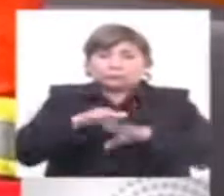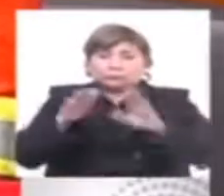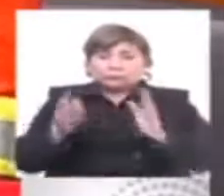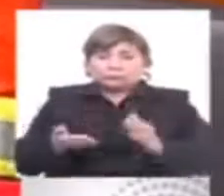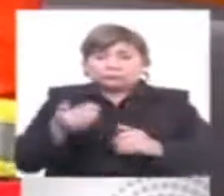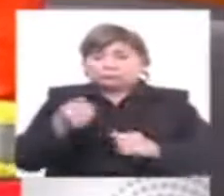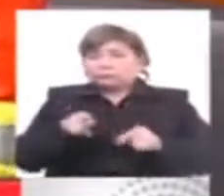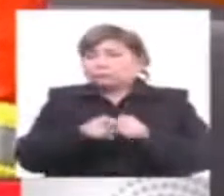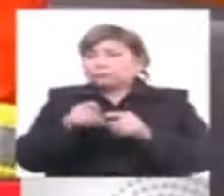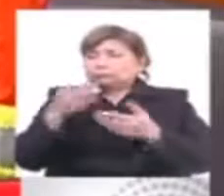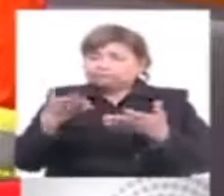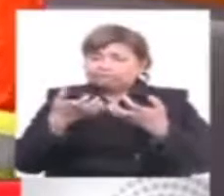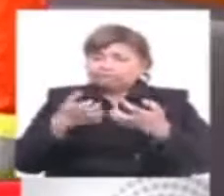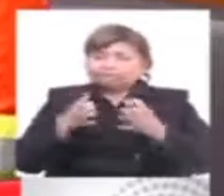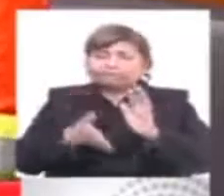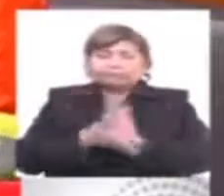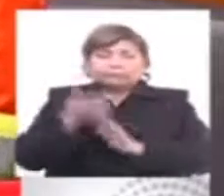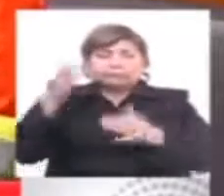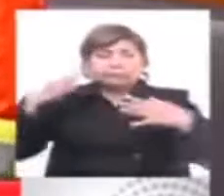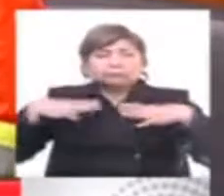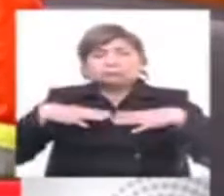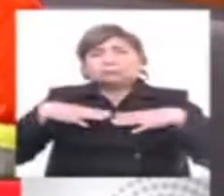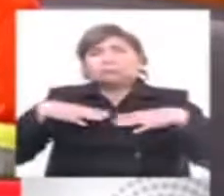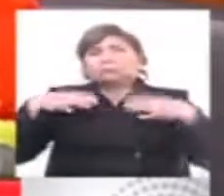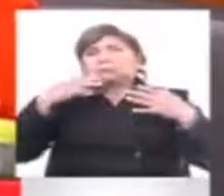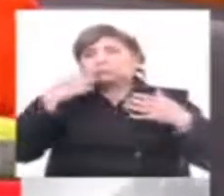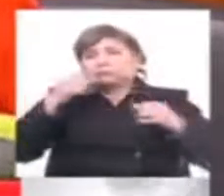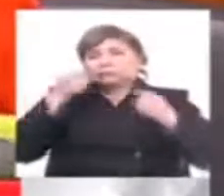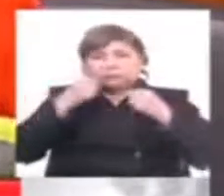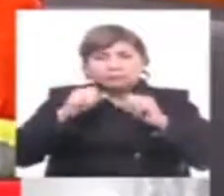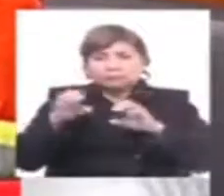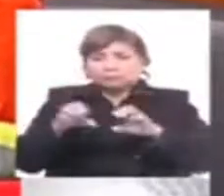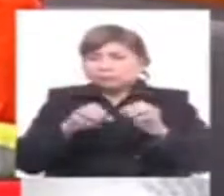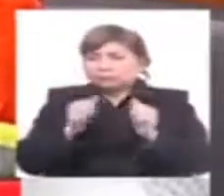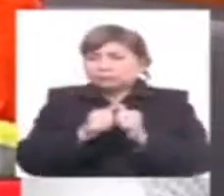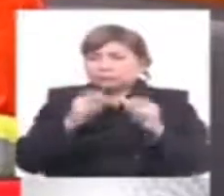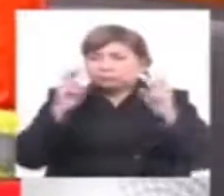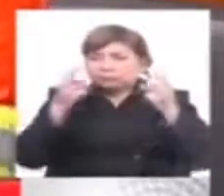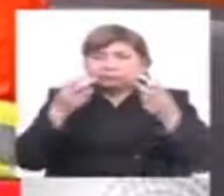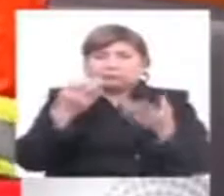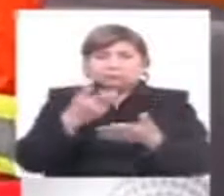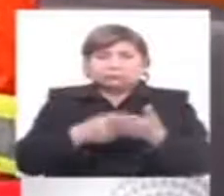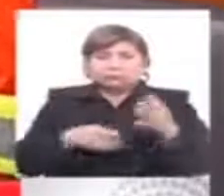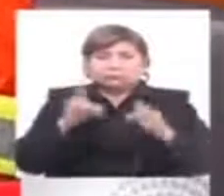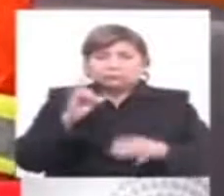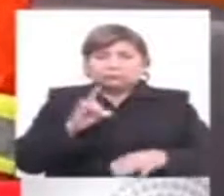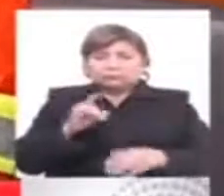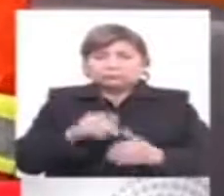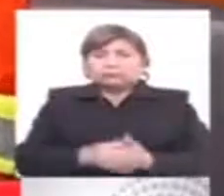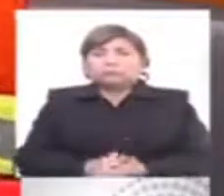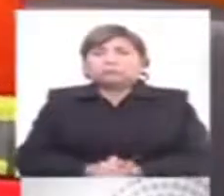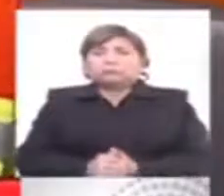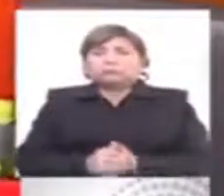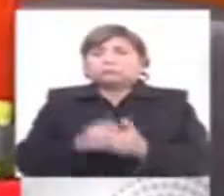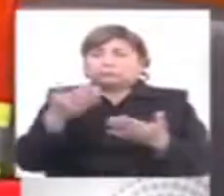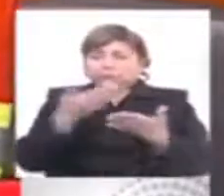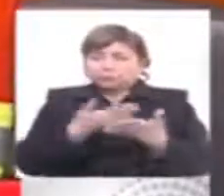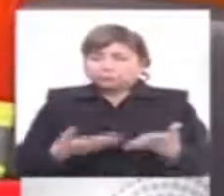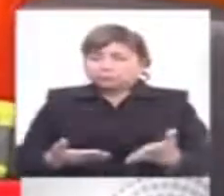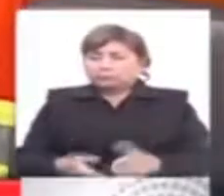congresistas hayan preferido irse de vacaciones en lugar de tratar este tema urgente, este pedido de